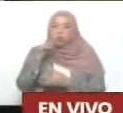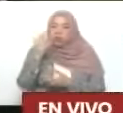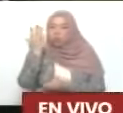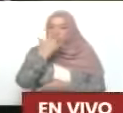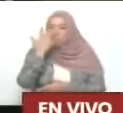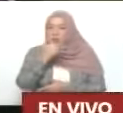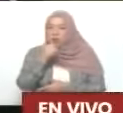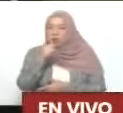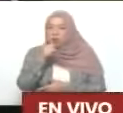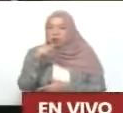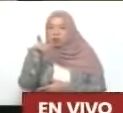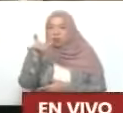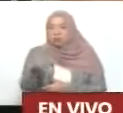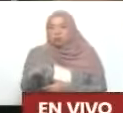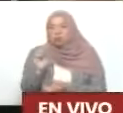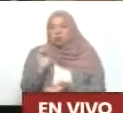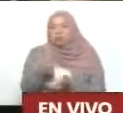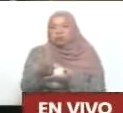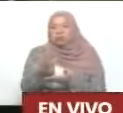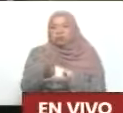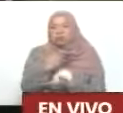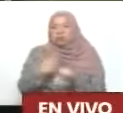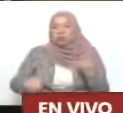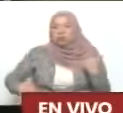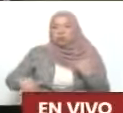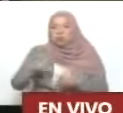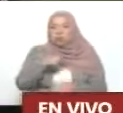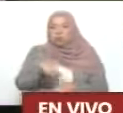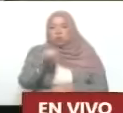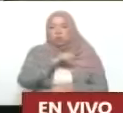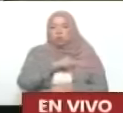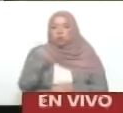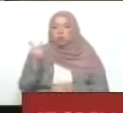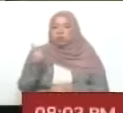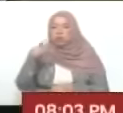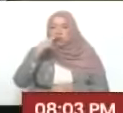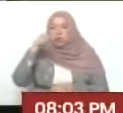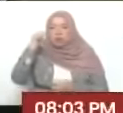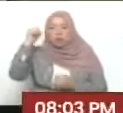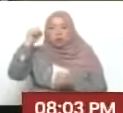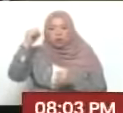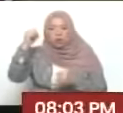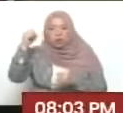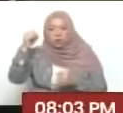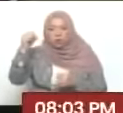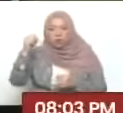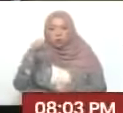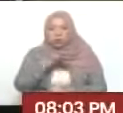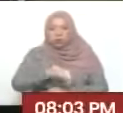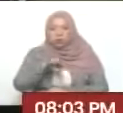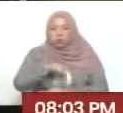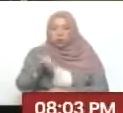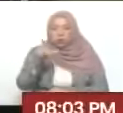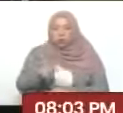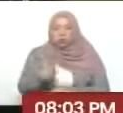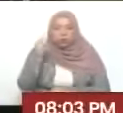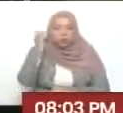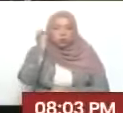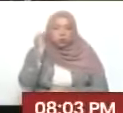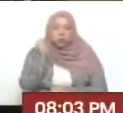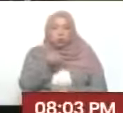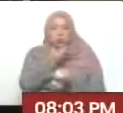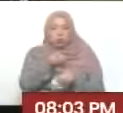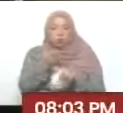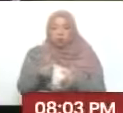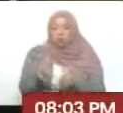presidente Sánchez diciéndole, vas a convertir España en la Venezuela de Maduro, ¿no? Esta señora, que se permite ese tipo de